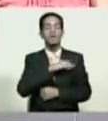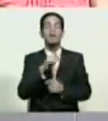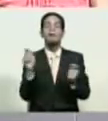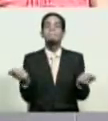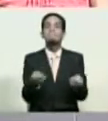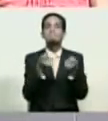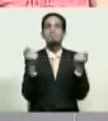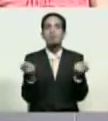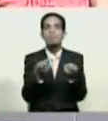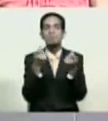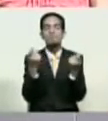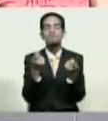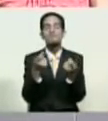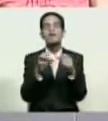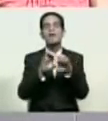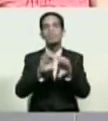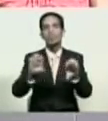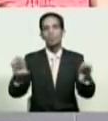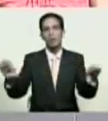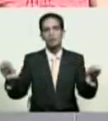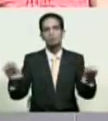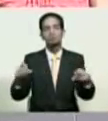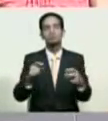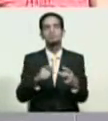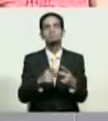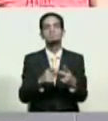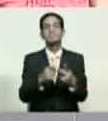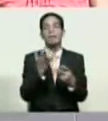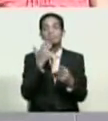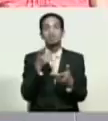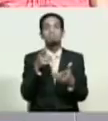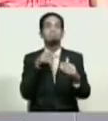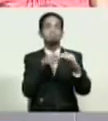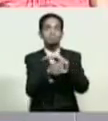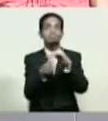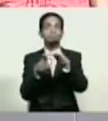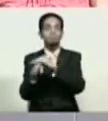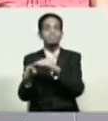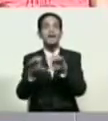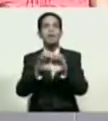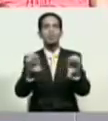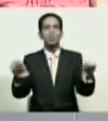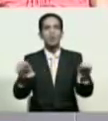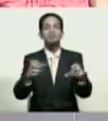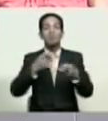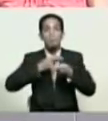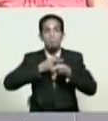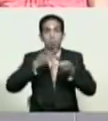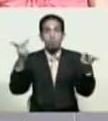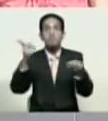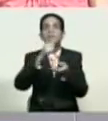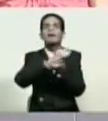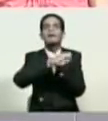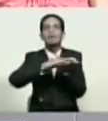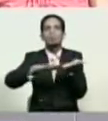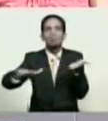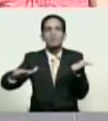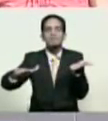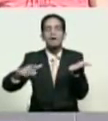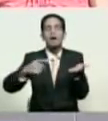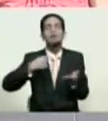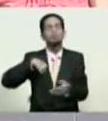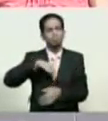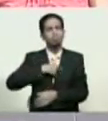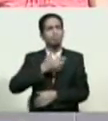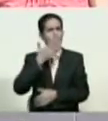nuestro modelo de educación, acceso a la educación universal, pública y gratuita. Somos orgullo